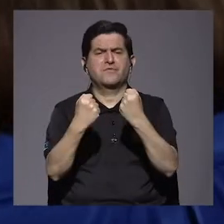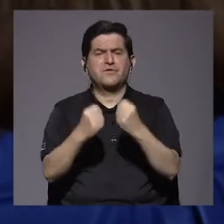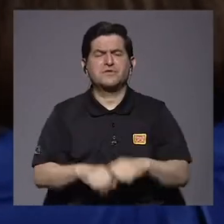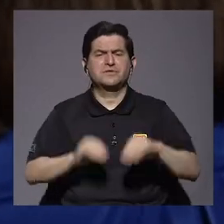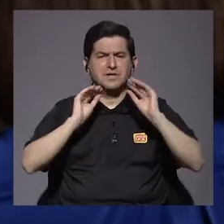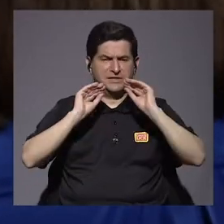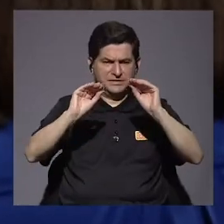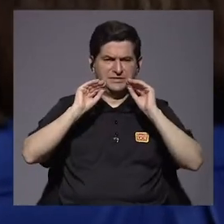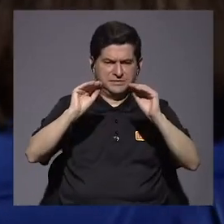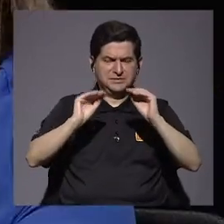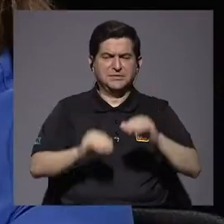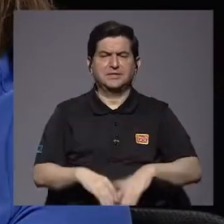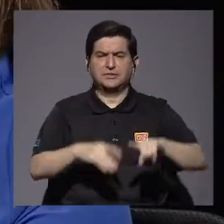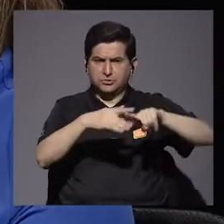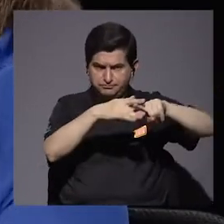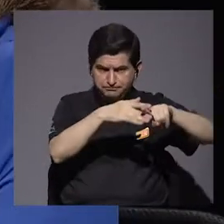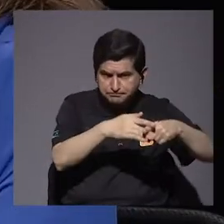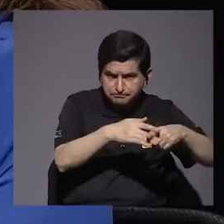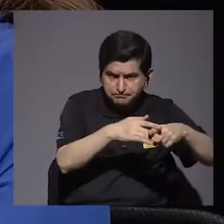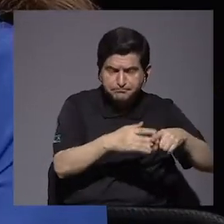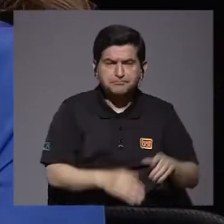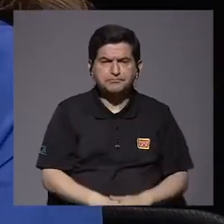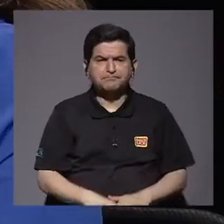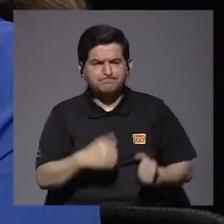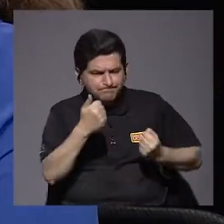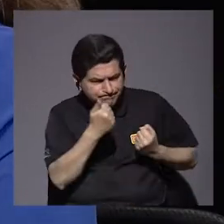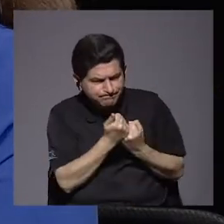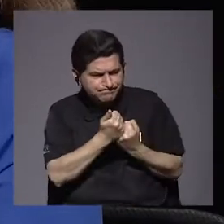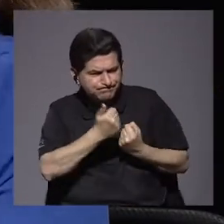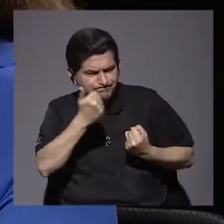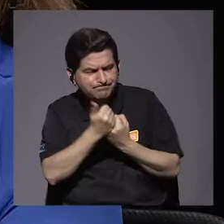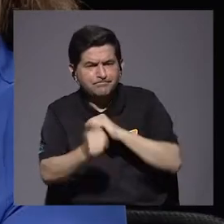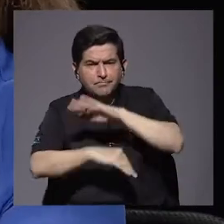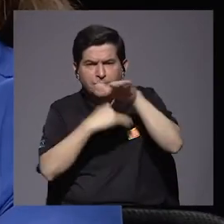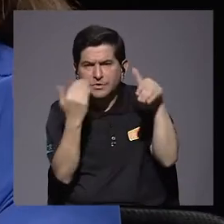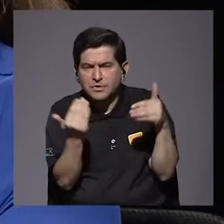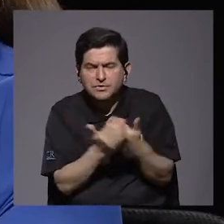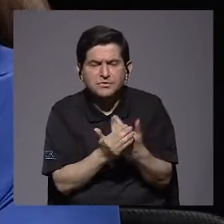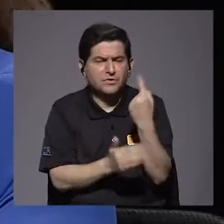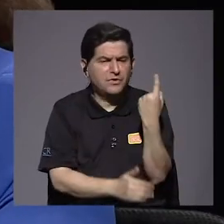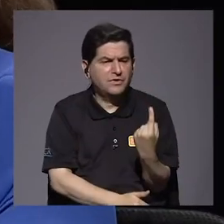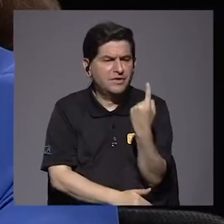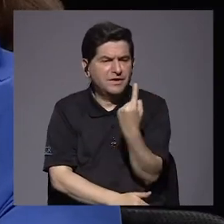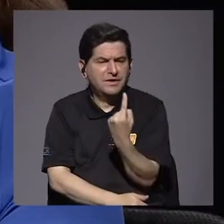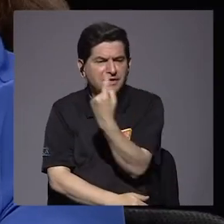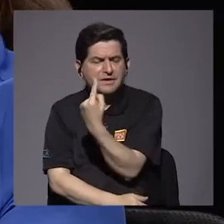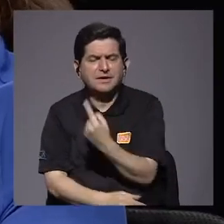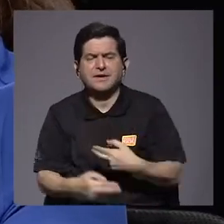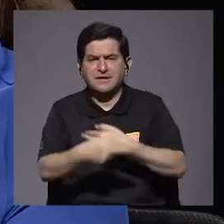fortalecimiento académico pasa por reforzar toda la parte de cada